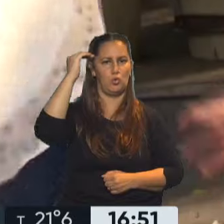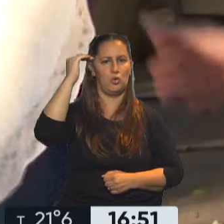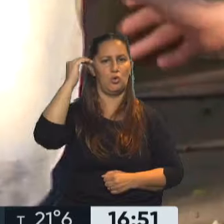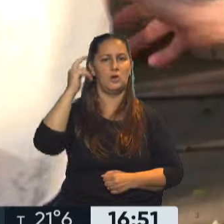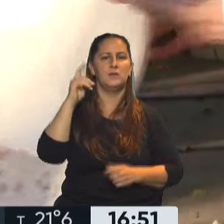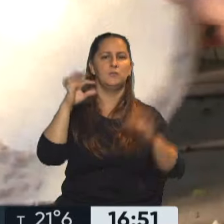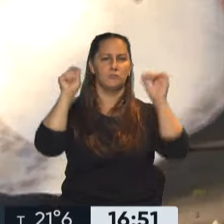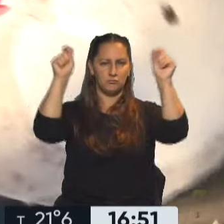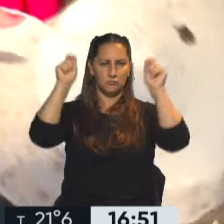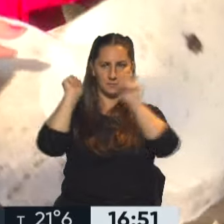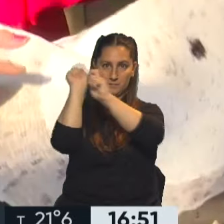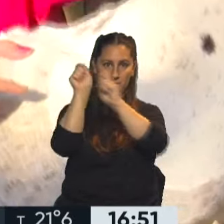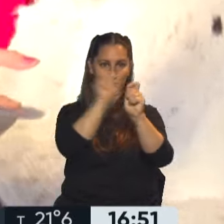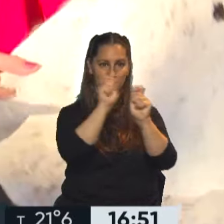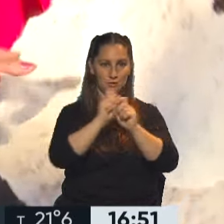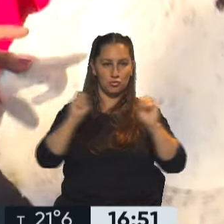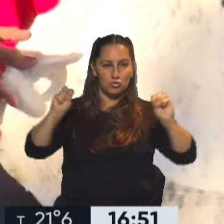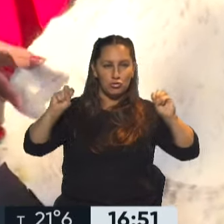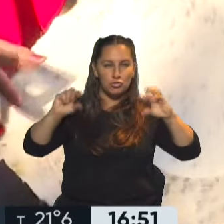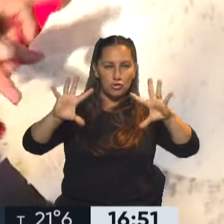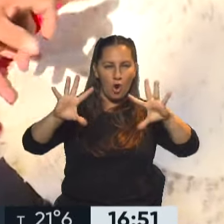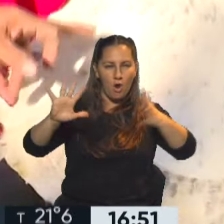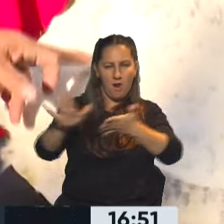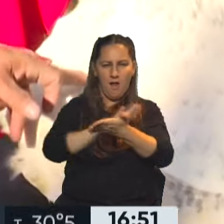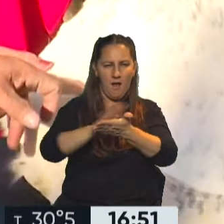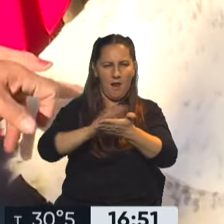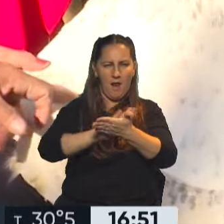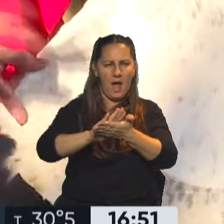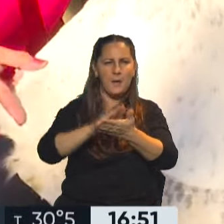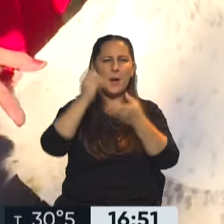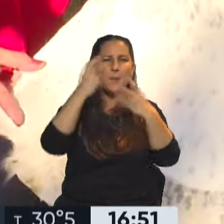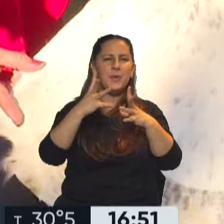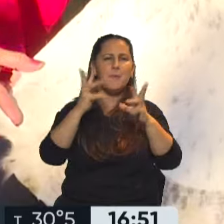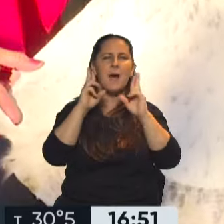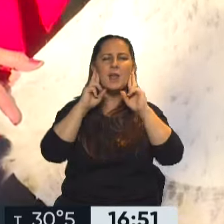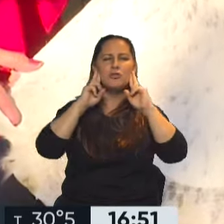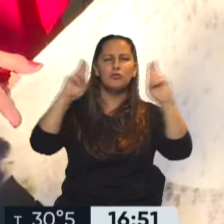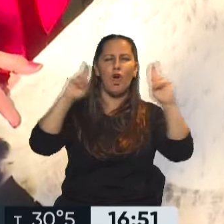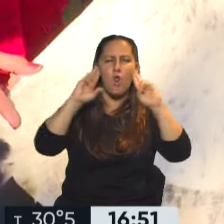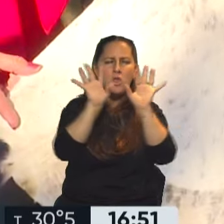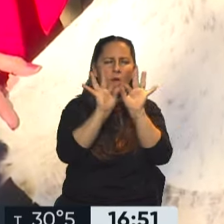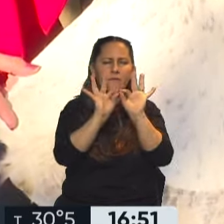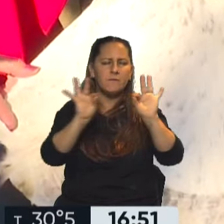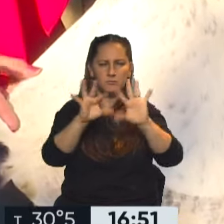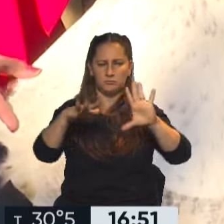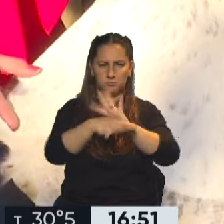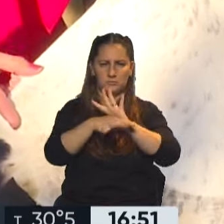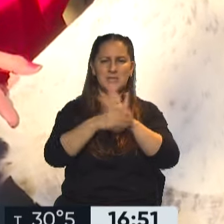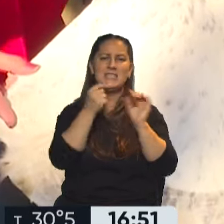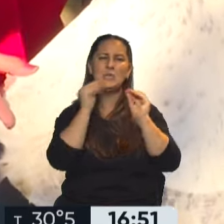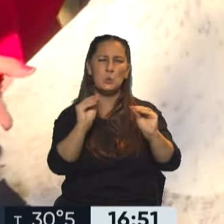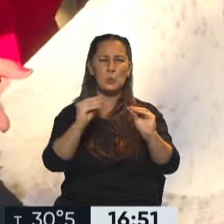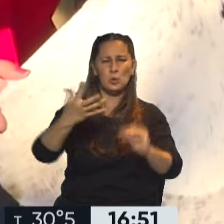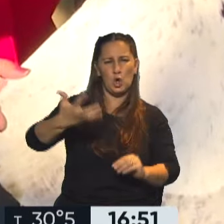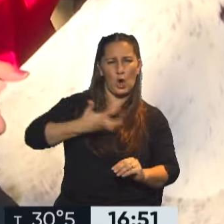clavos al sol, está planchado y bien lavado el pelo para poder afinar sonido. Si no, no se puede. Si tiene grasitud, no se puede afinar sonido porque